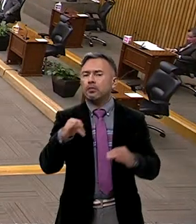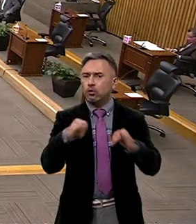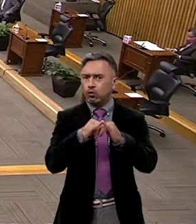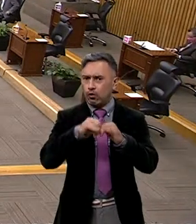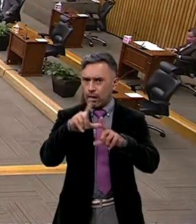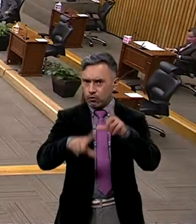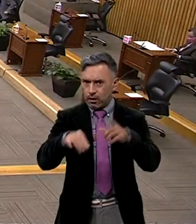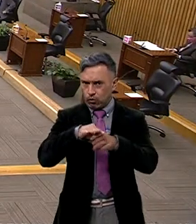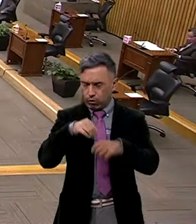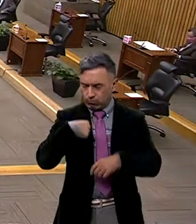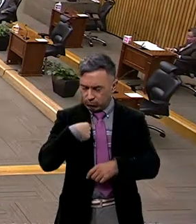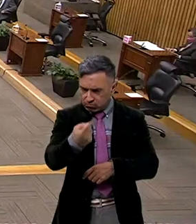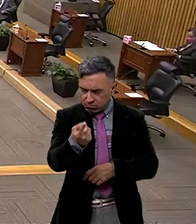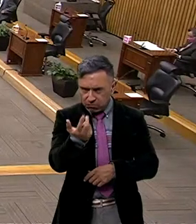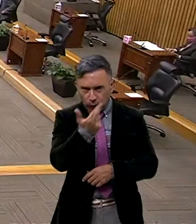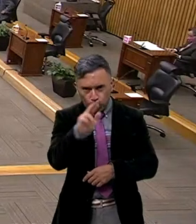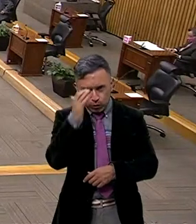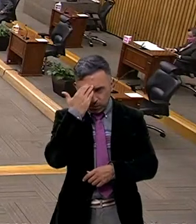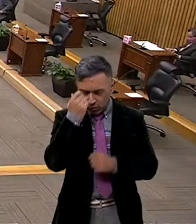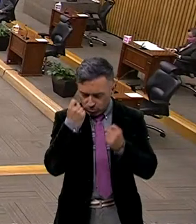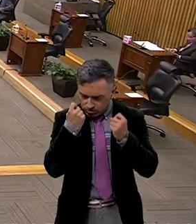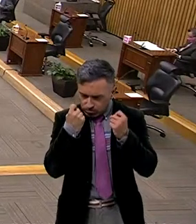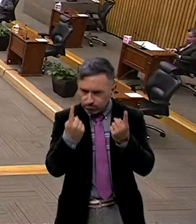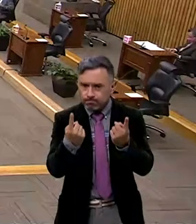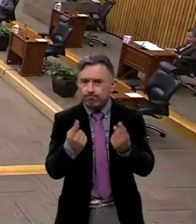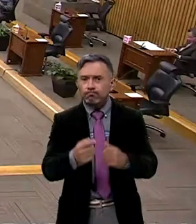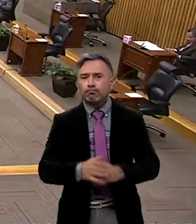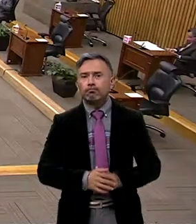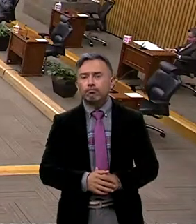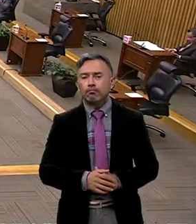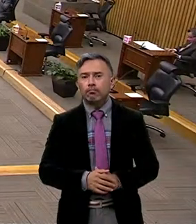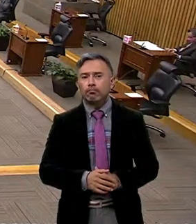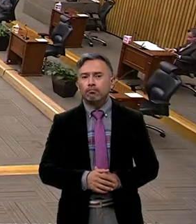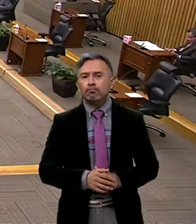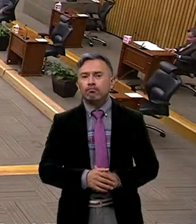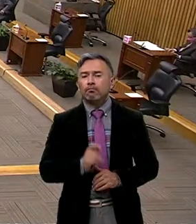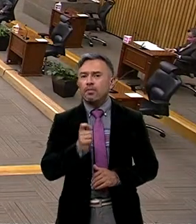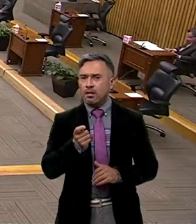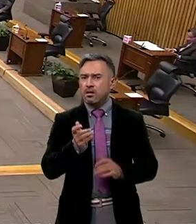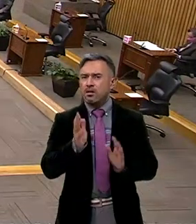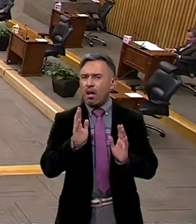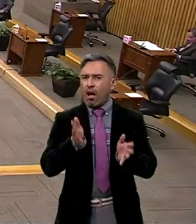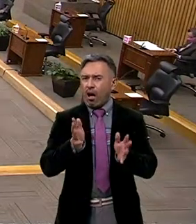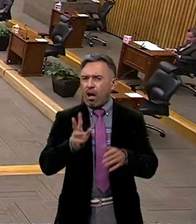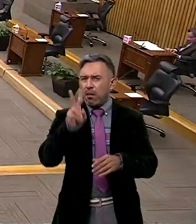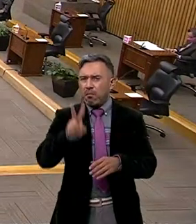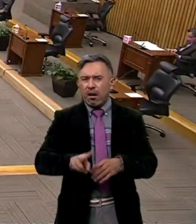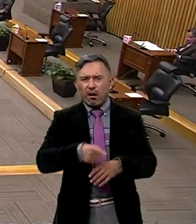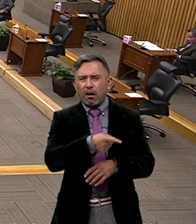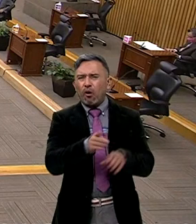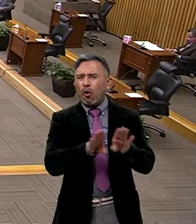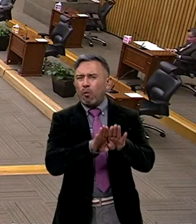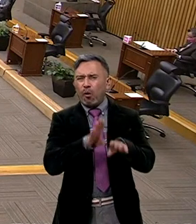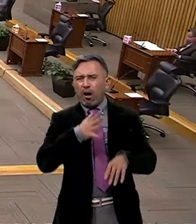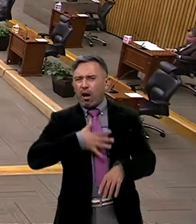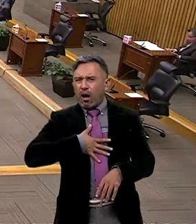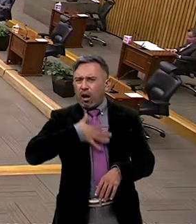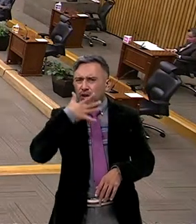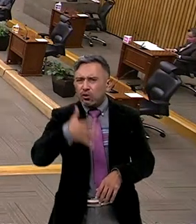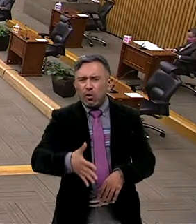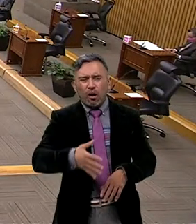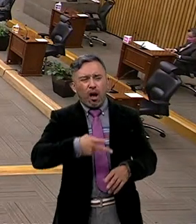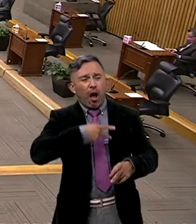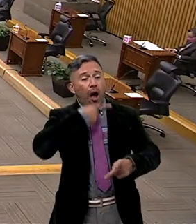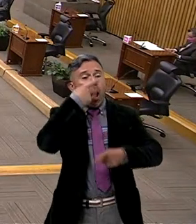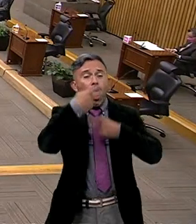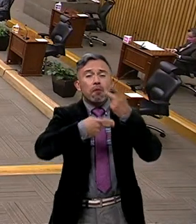ese a una situación de de asco la impudicia la incongruencia